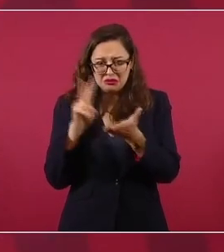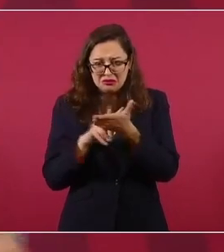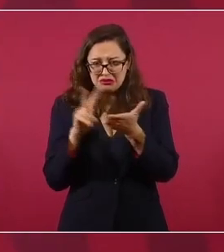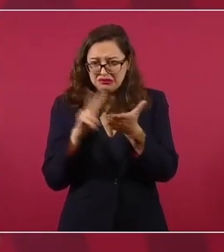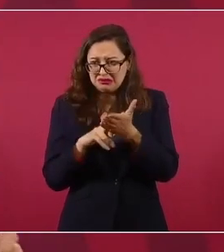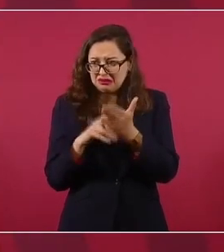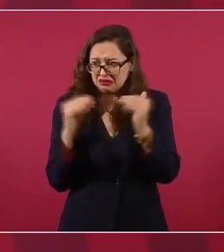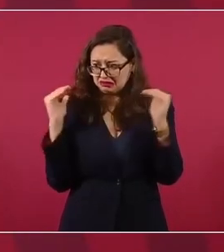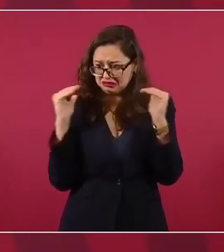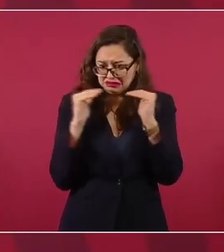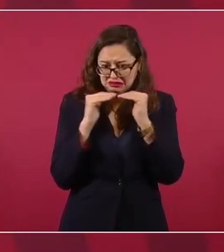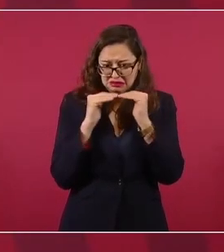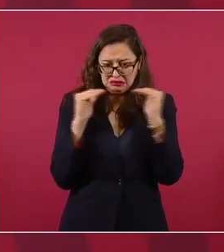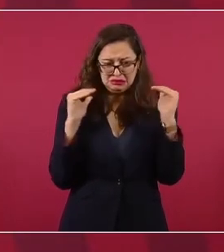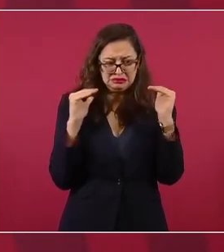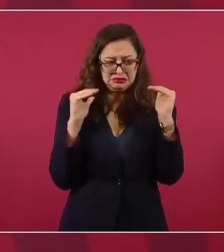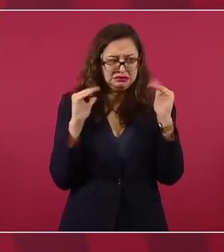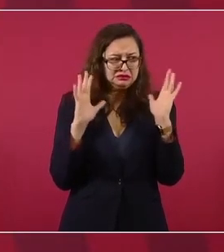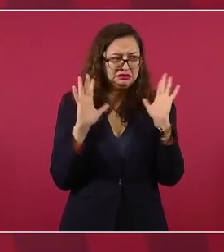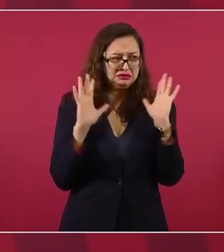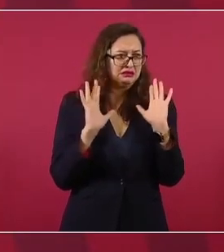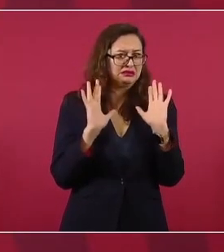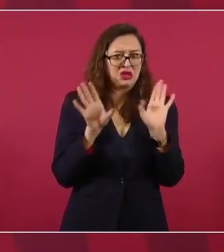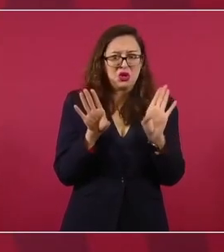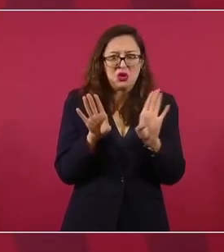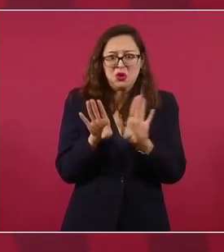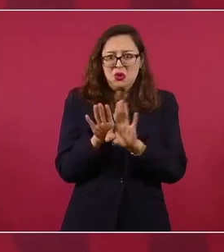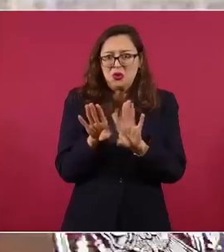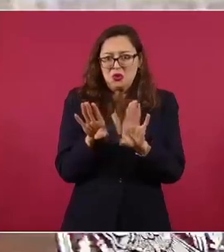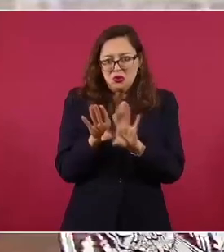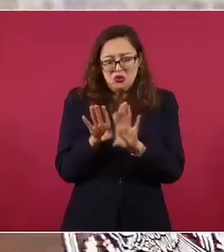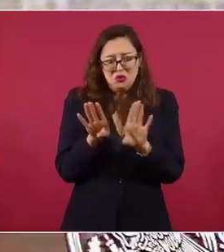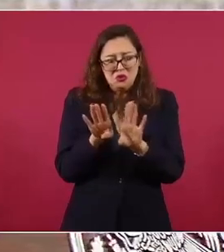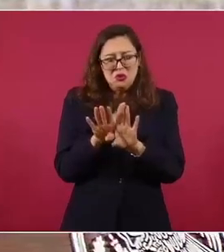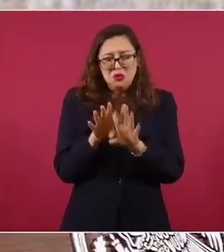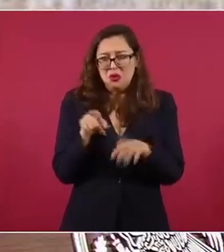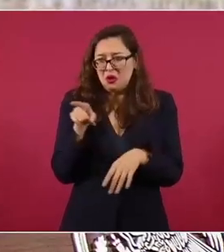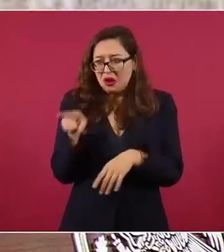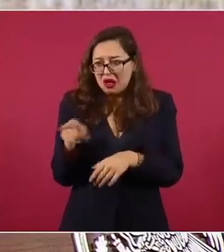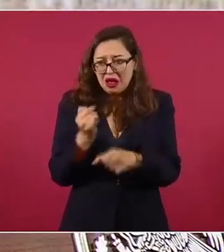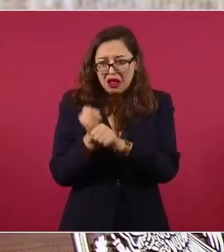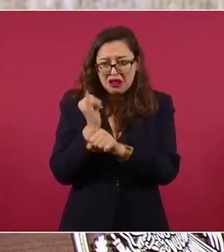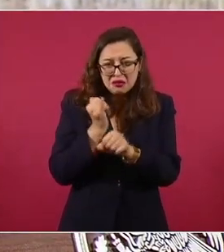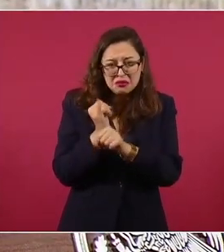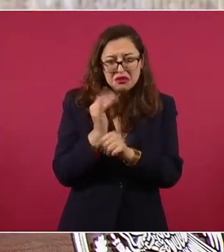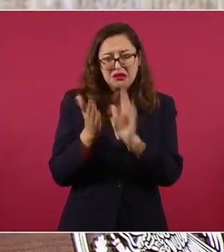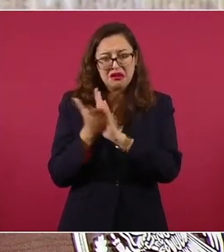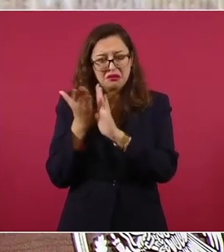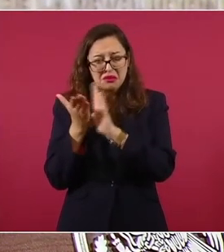tres albañiles, que tres carpinteros,